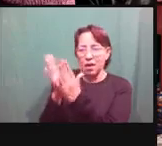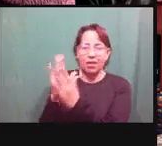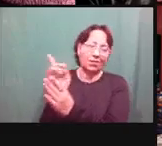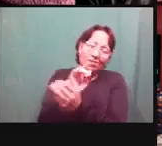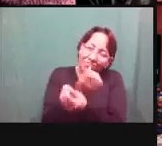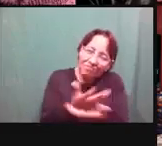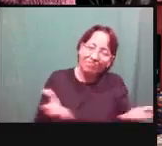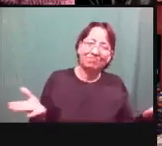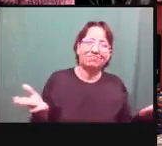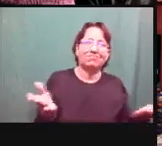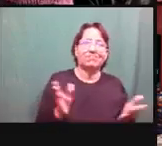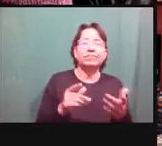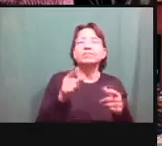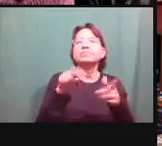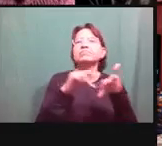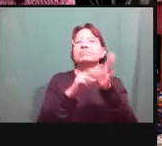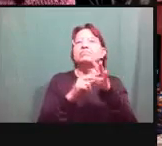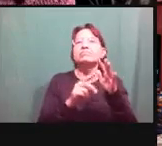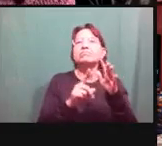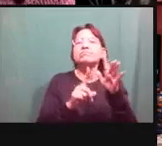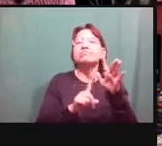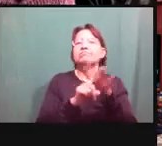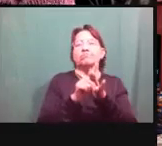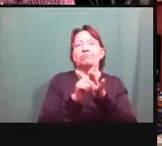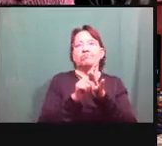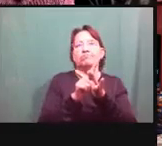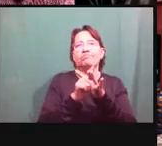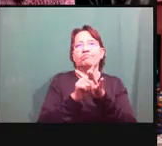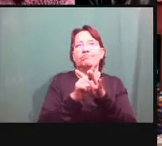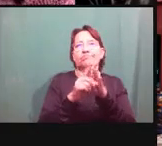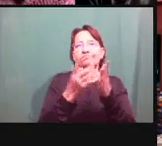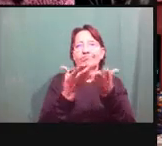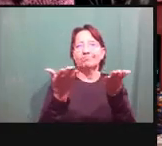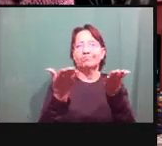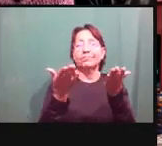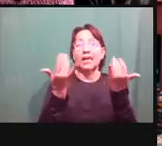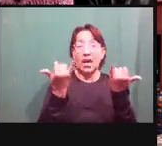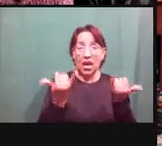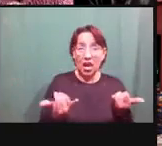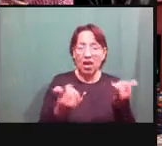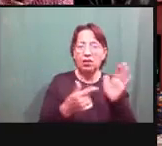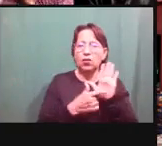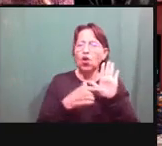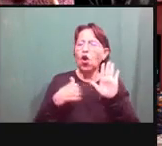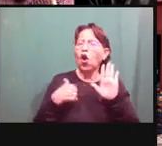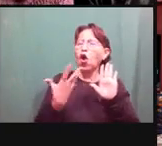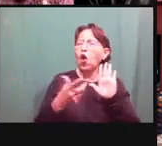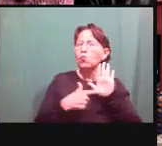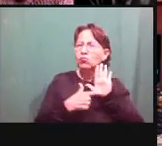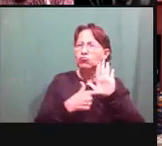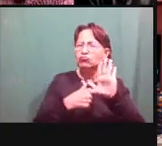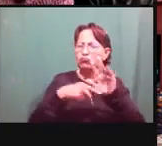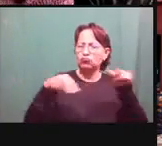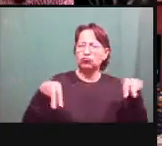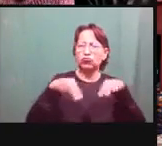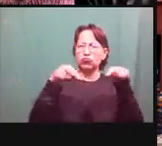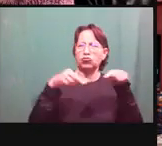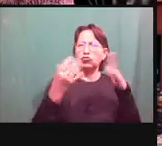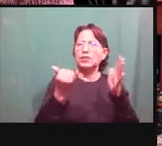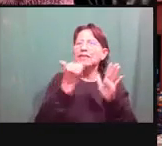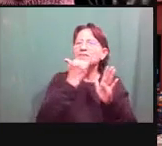muy importante generar esta articulación. ¿Cómo nos anunciamos como sociedad? ¿Cómo nos pasó a